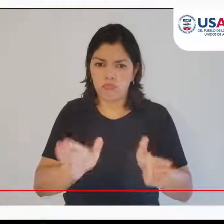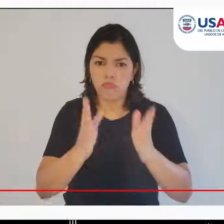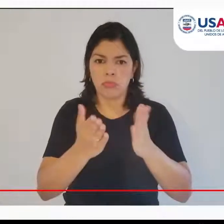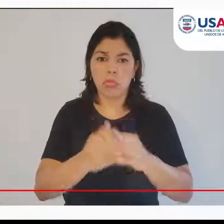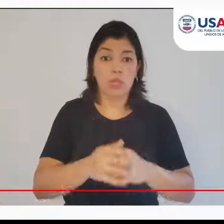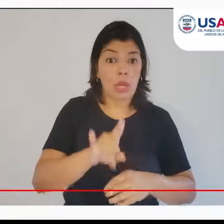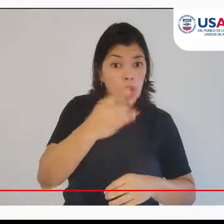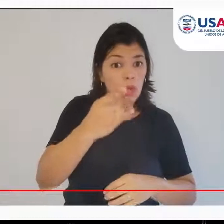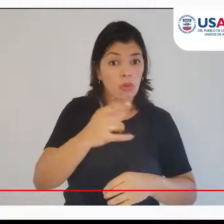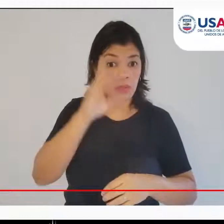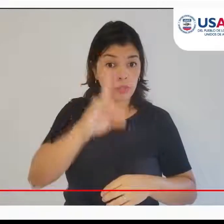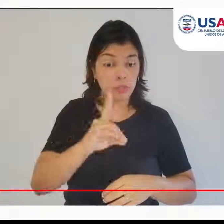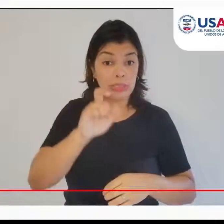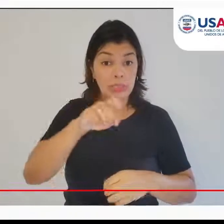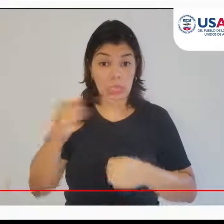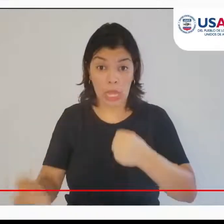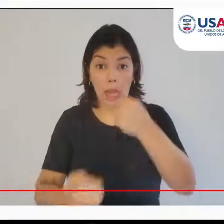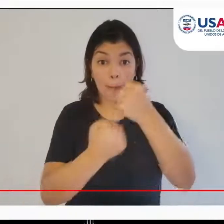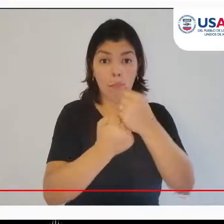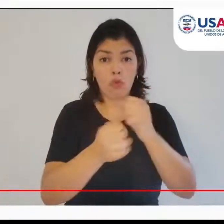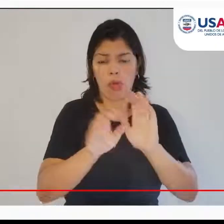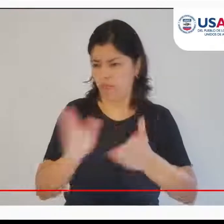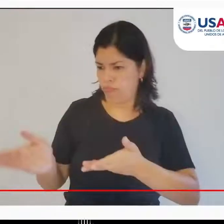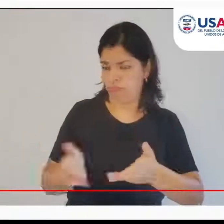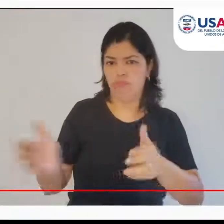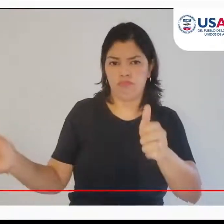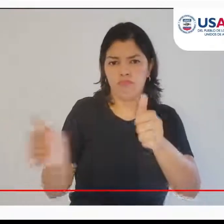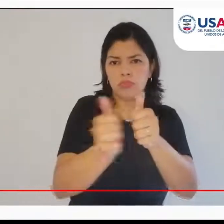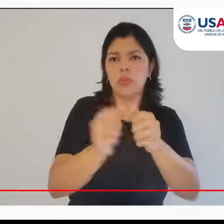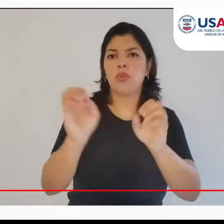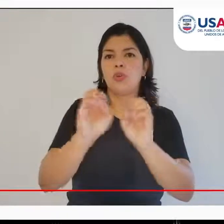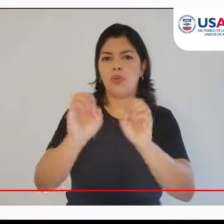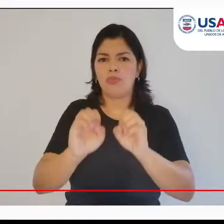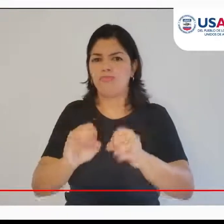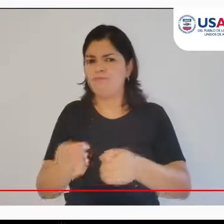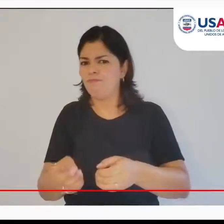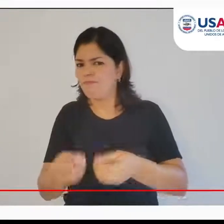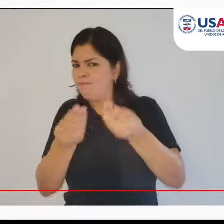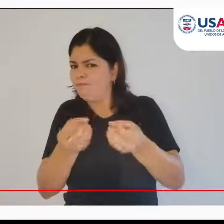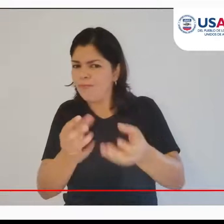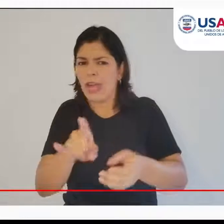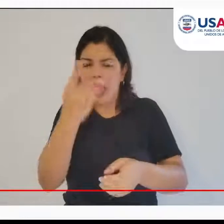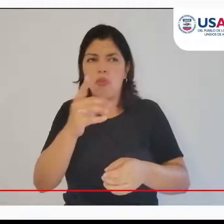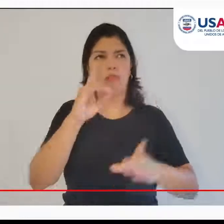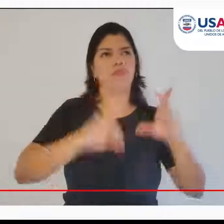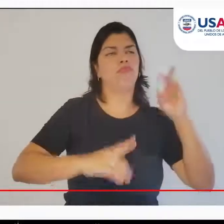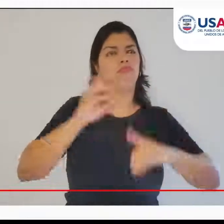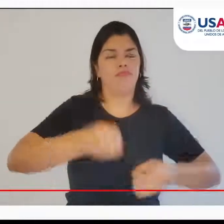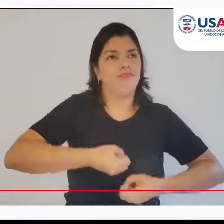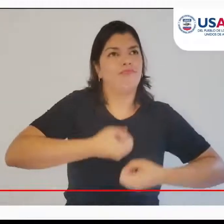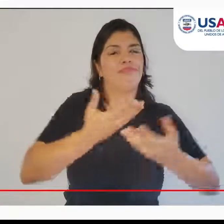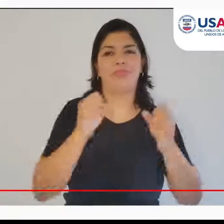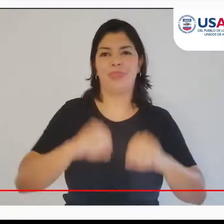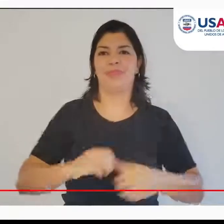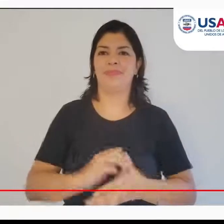algunas ayudas o apoyos que le permitan expresar su voluntad y aplicarla de forma real y asertiva. También es